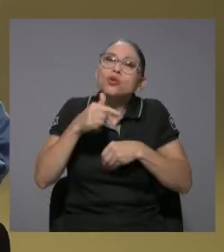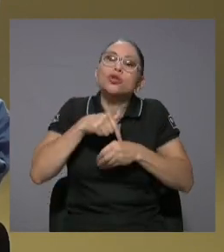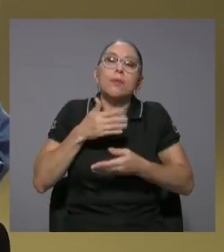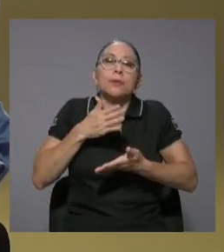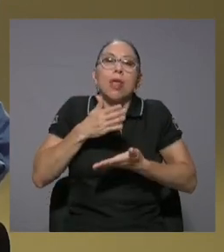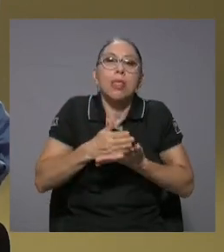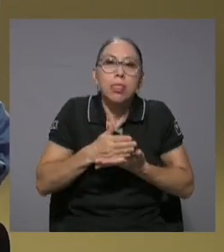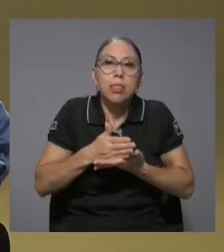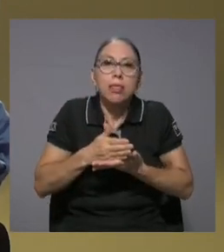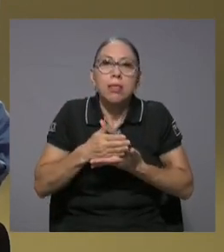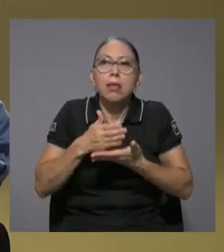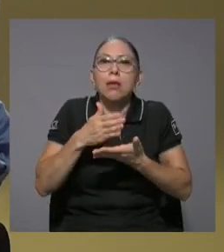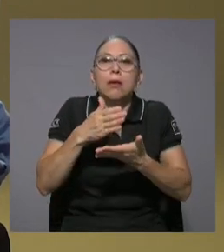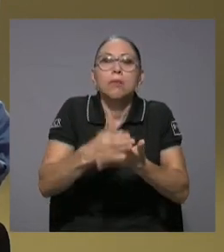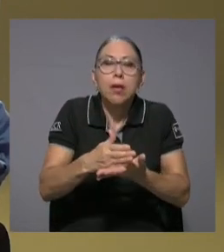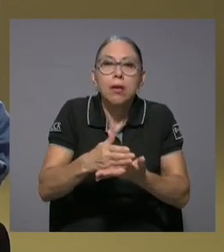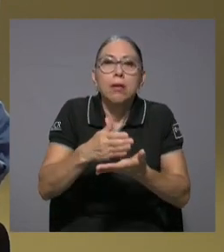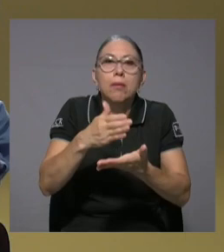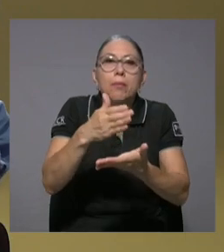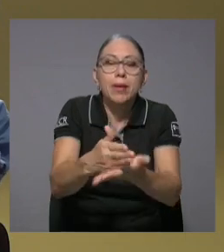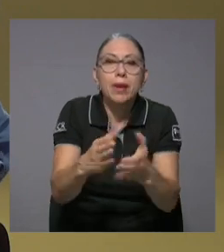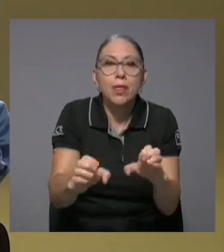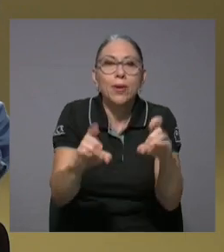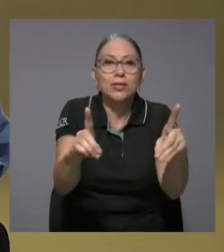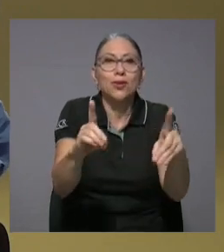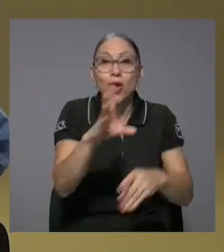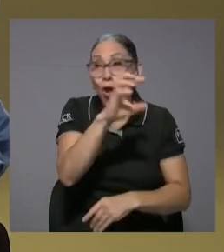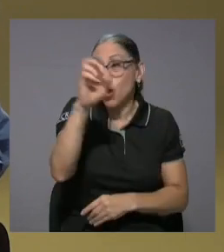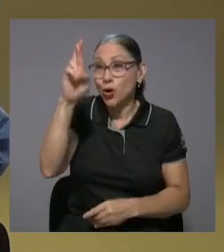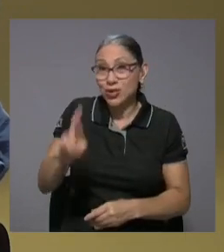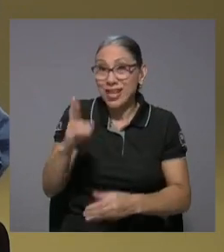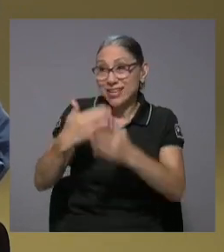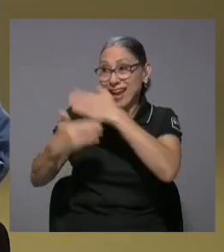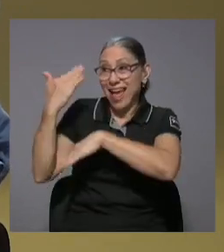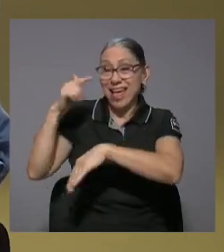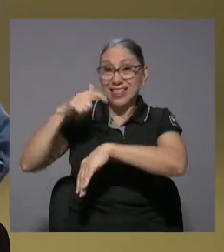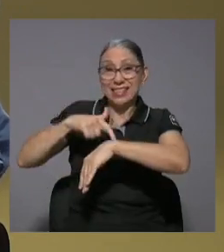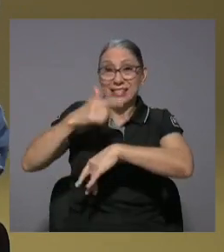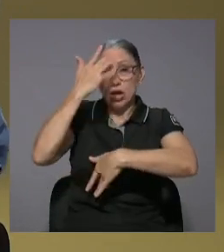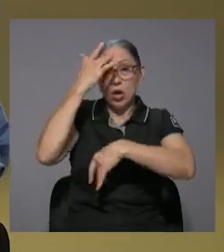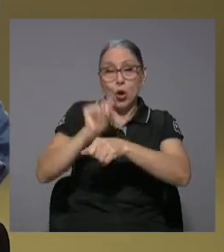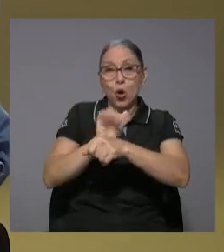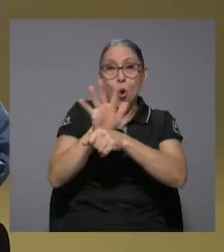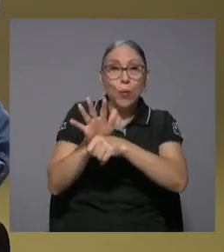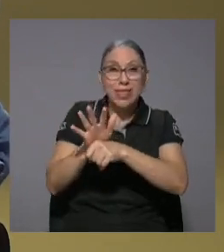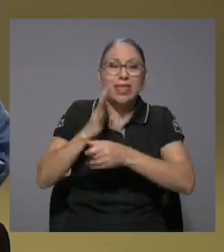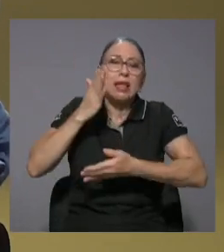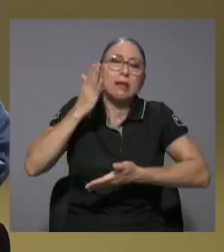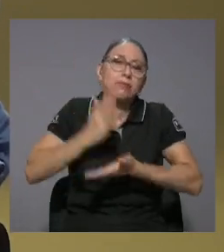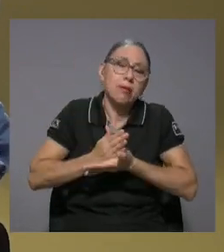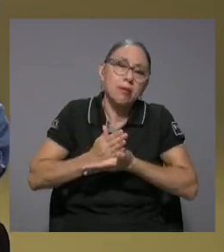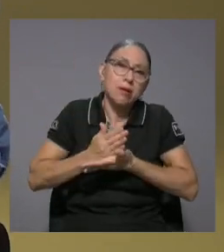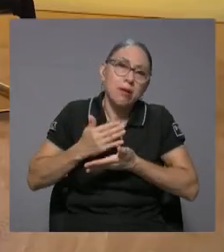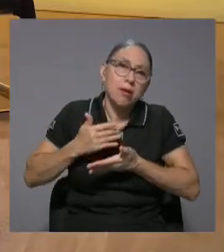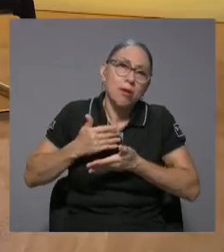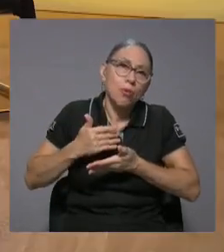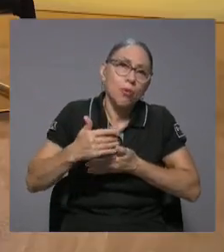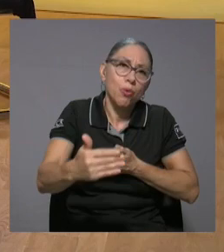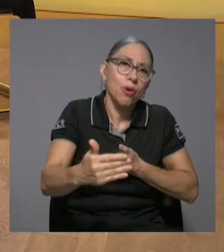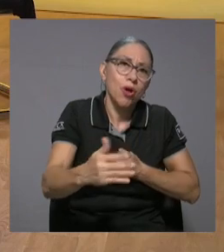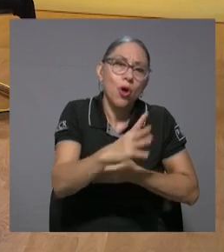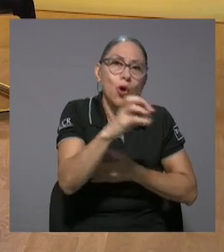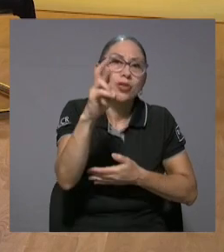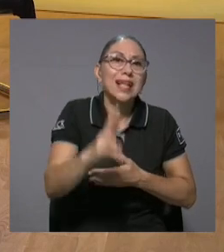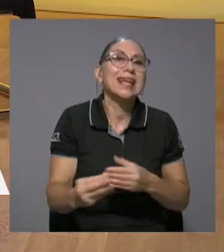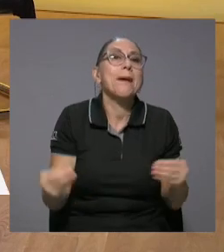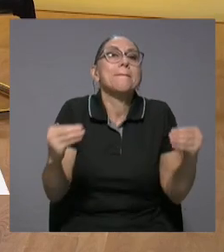de los países que durante el COVID tuvo la interrupción más prolongada de sus ciclos educativos en todo el mundo, en primaria y en